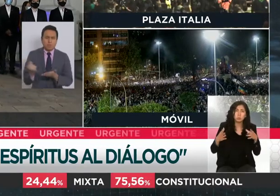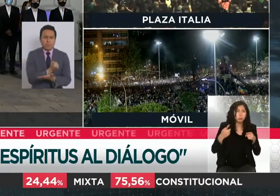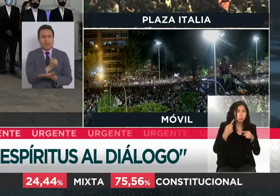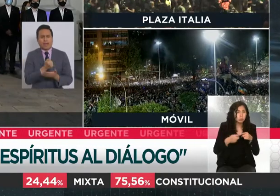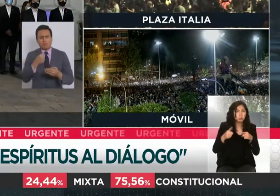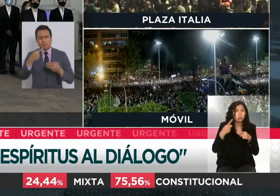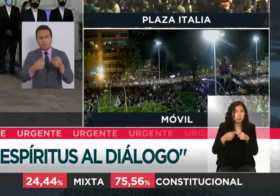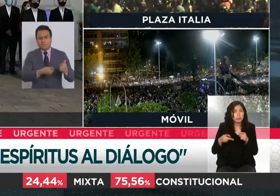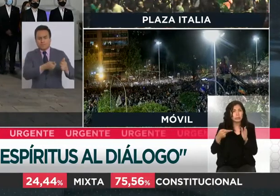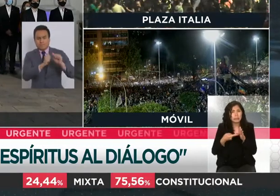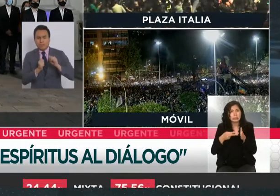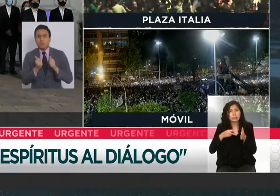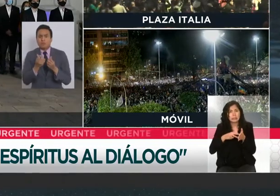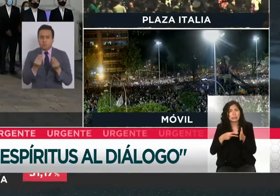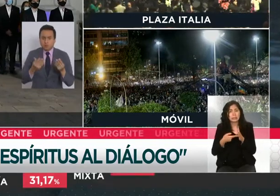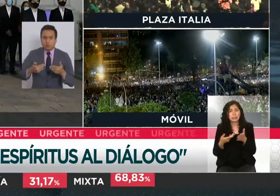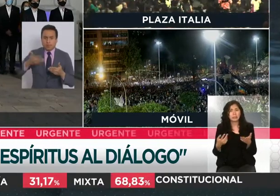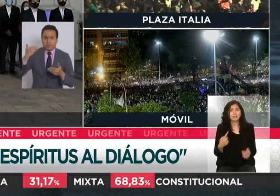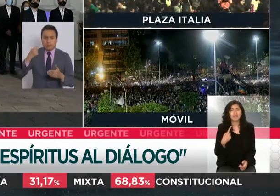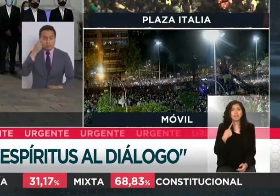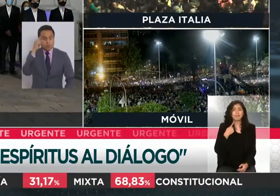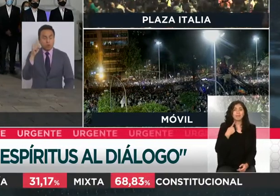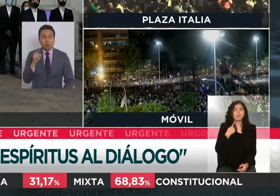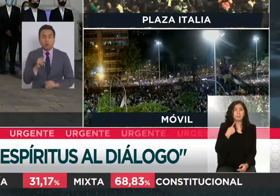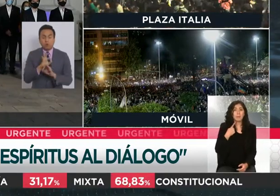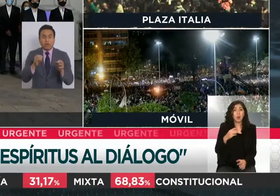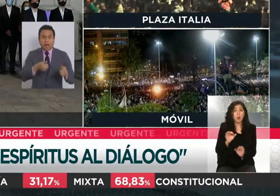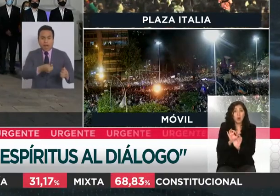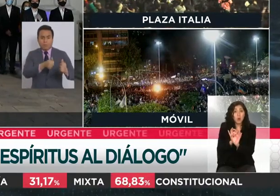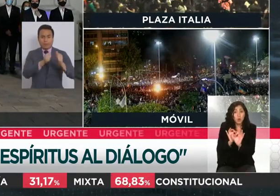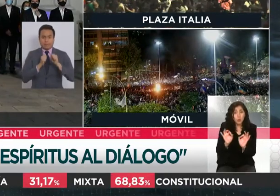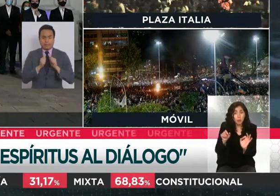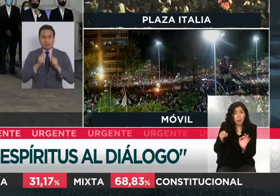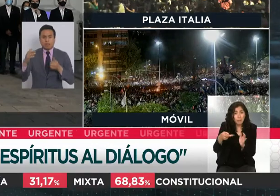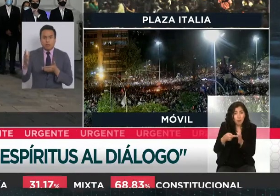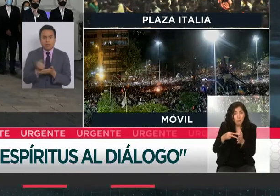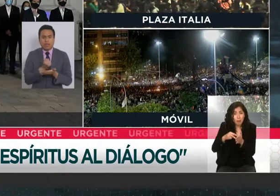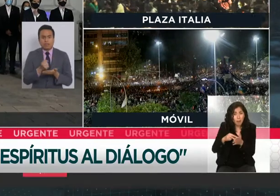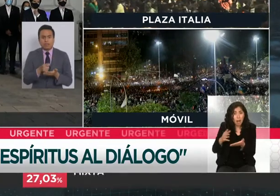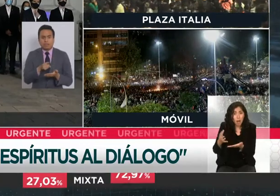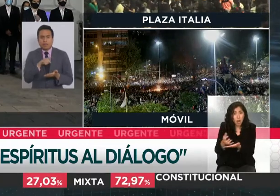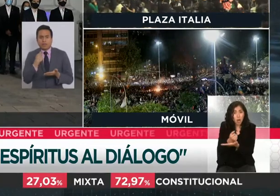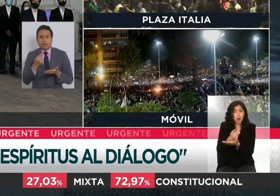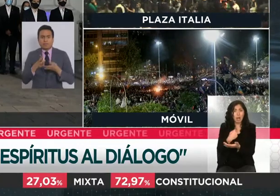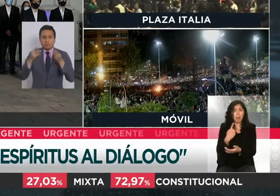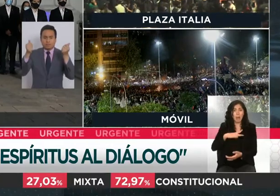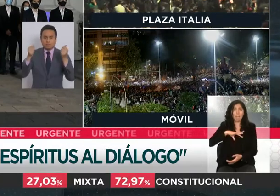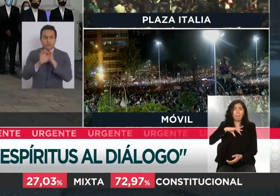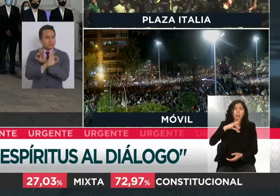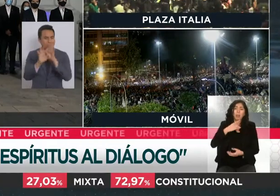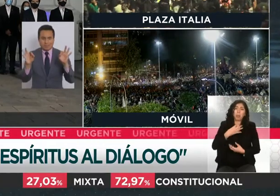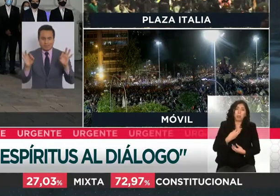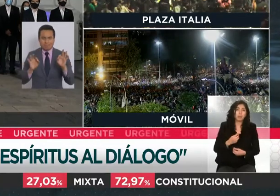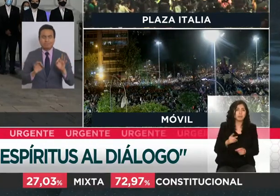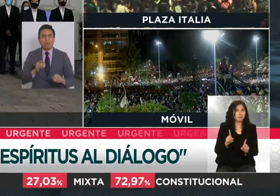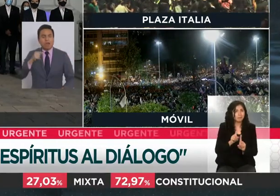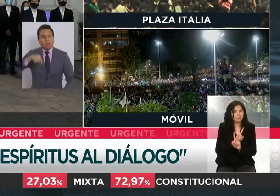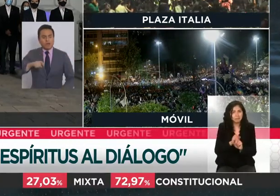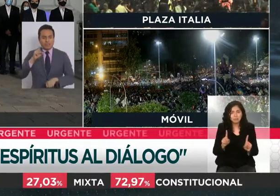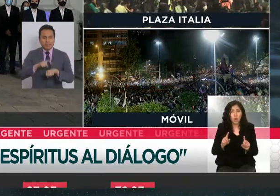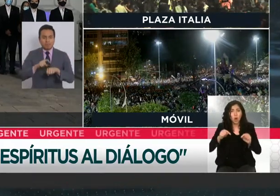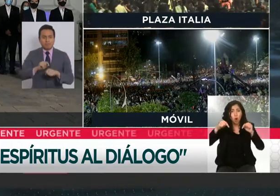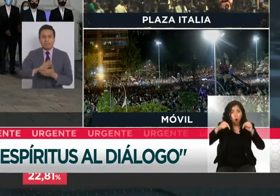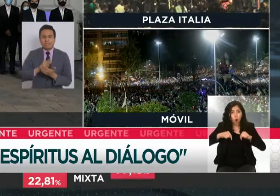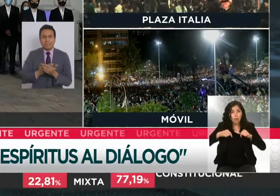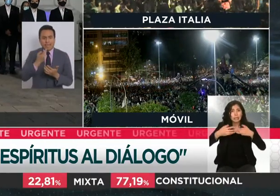por la adversidad, pero nunca esa adversidad ha logrado doblegar nuestro espíritu. Hoy es tiempo de